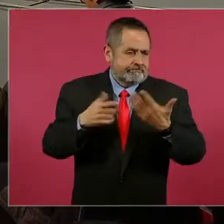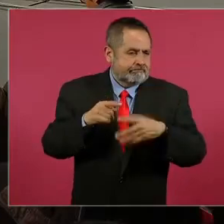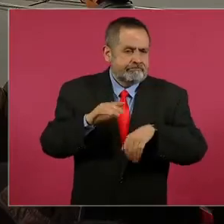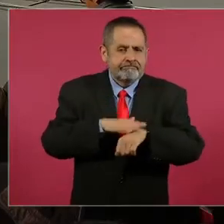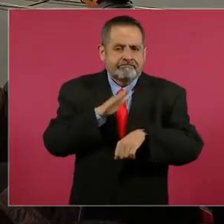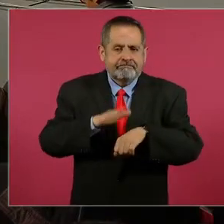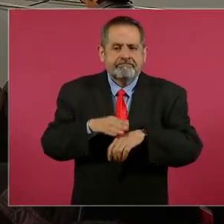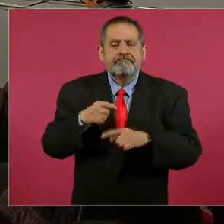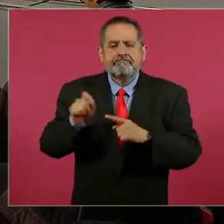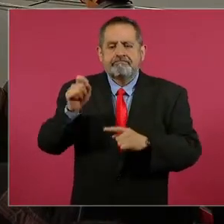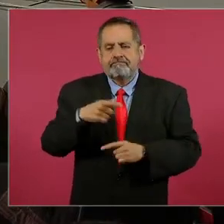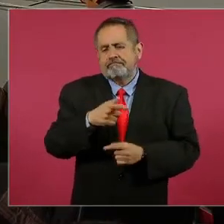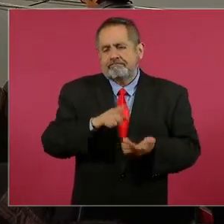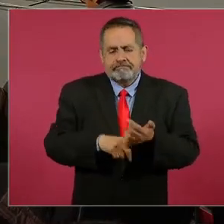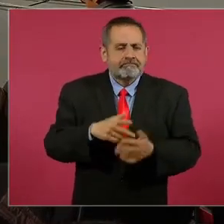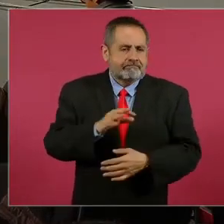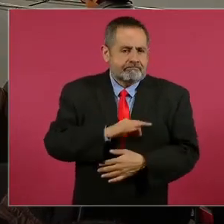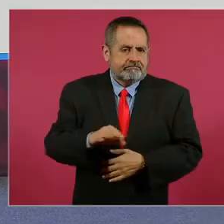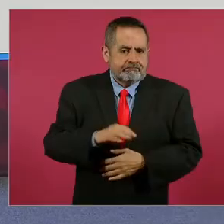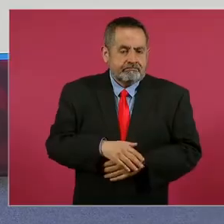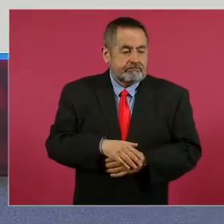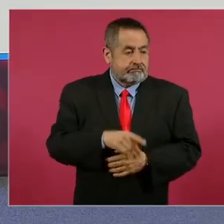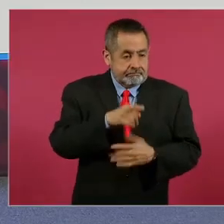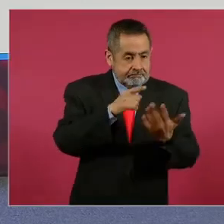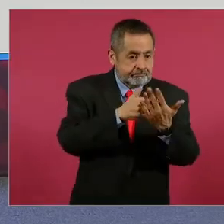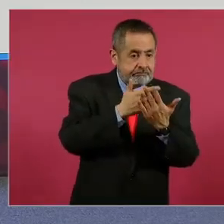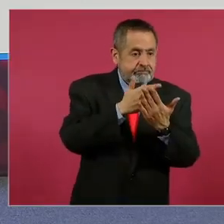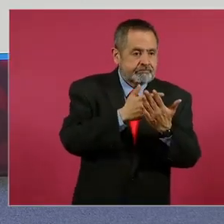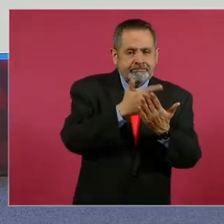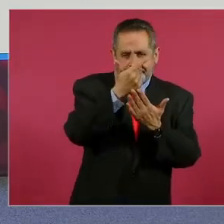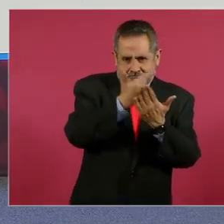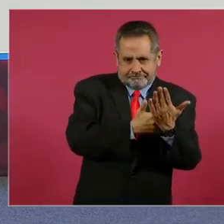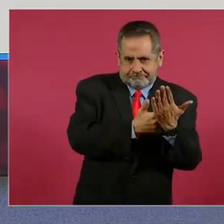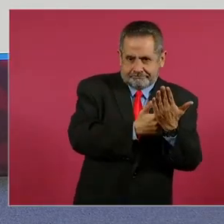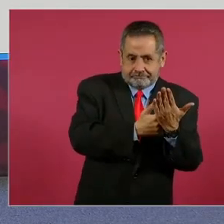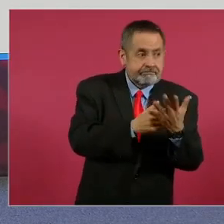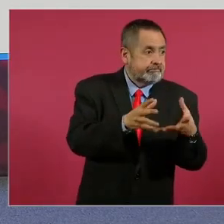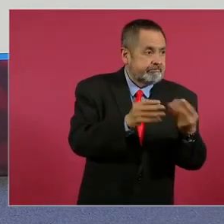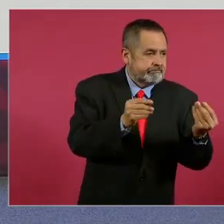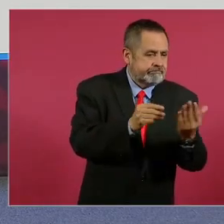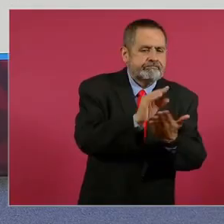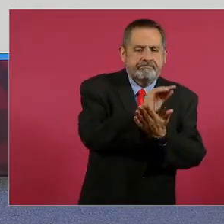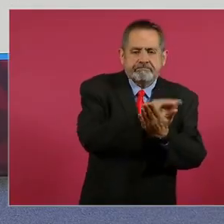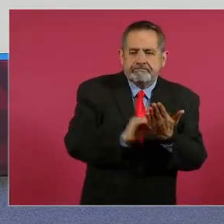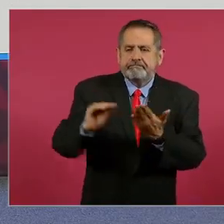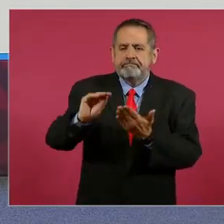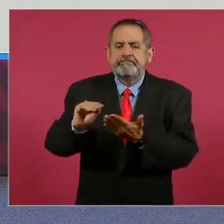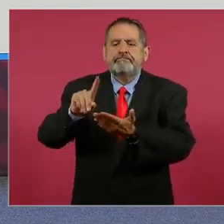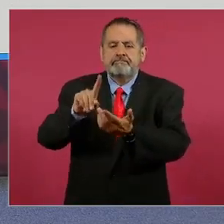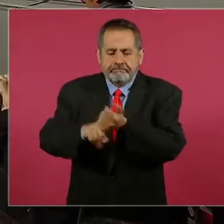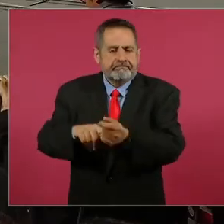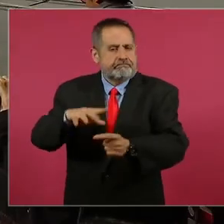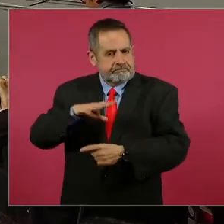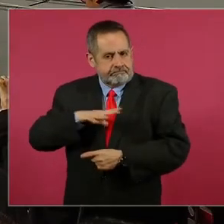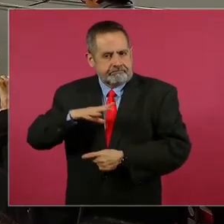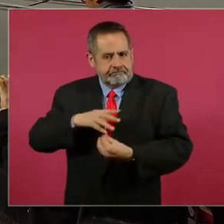con la prueba de vida y pasar a esta persona de ubicada a localizada. Adelante.